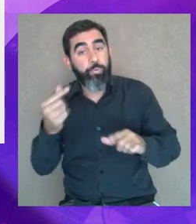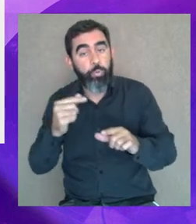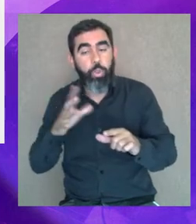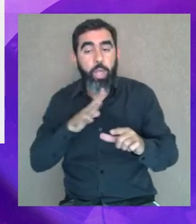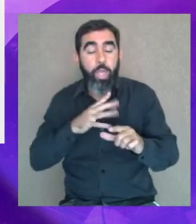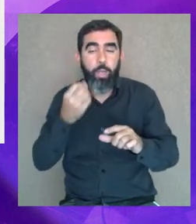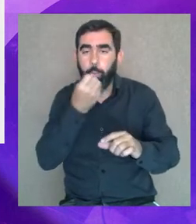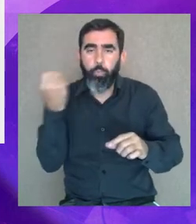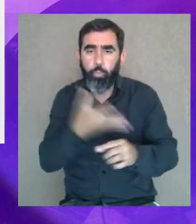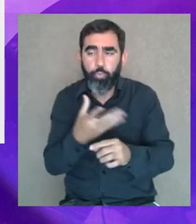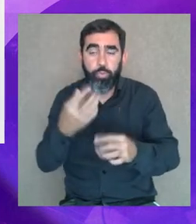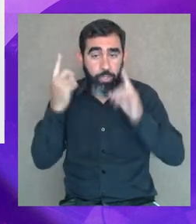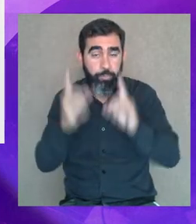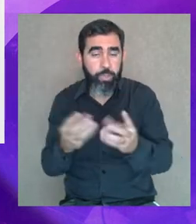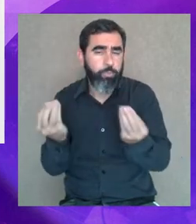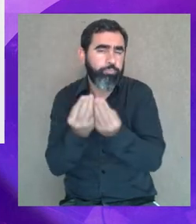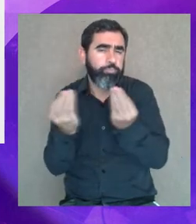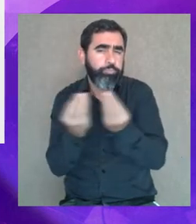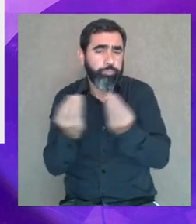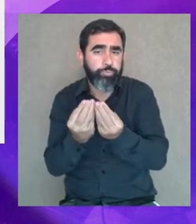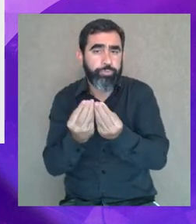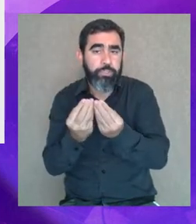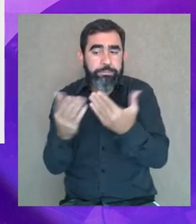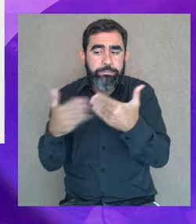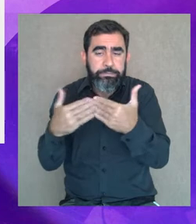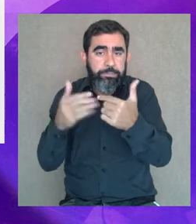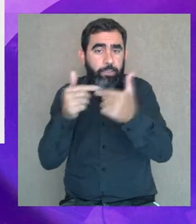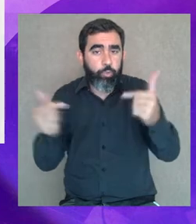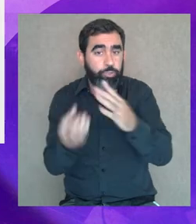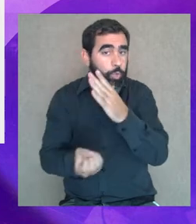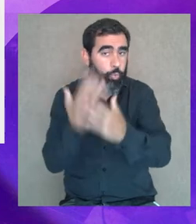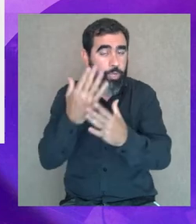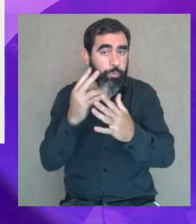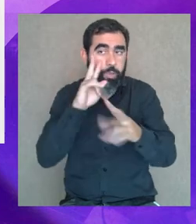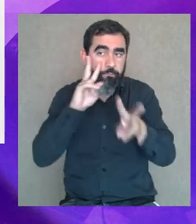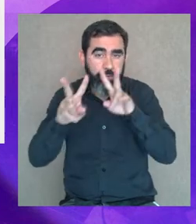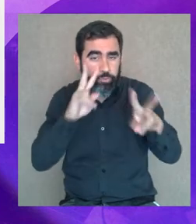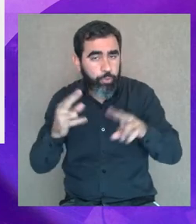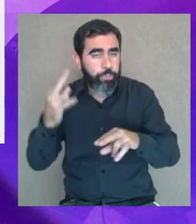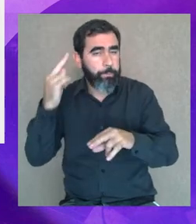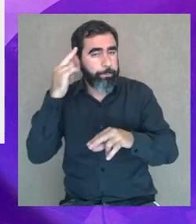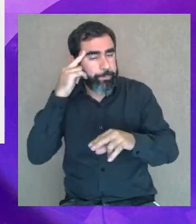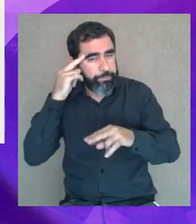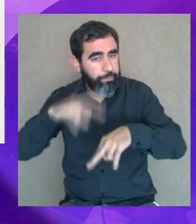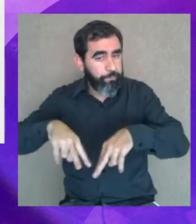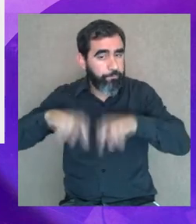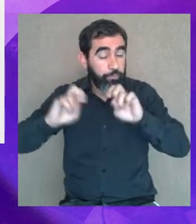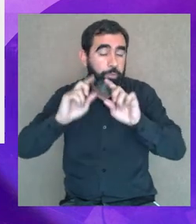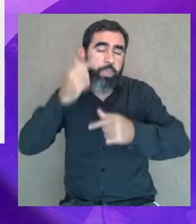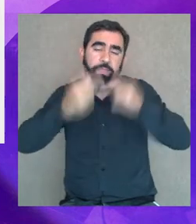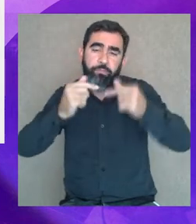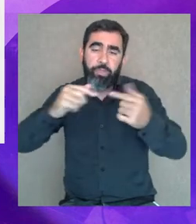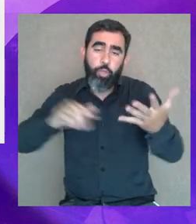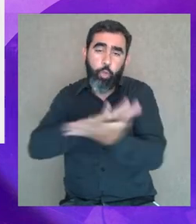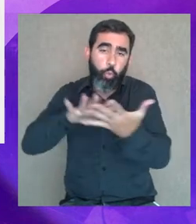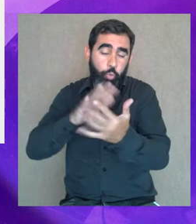reciba muchas otras muchas otras aproximaciones reflexiones análisis incluso de distintas